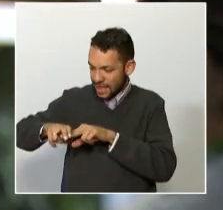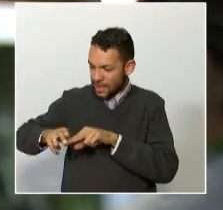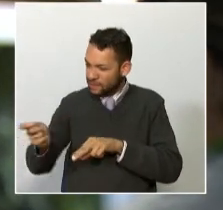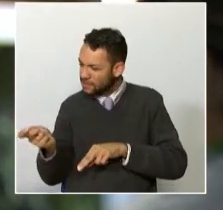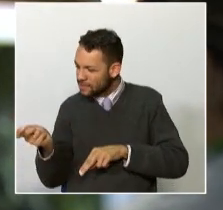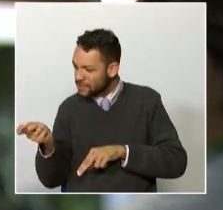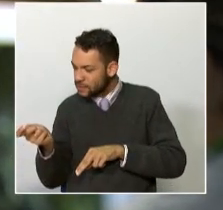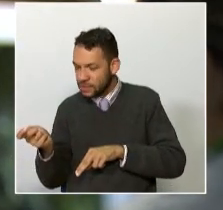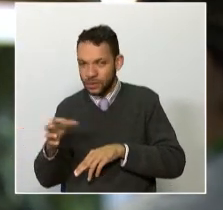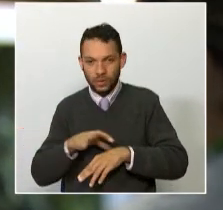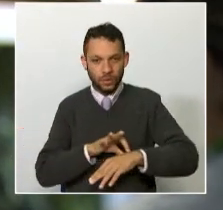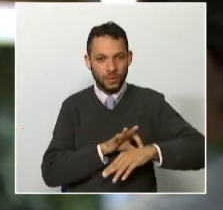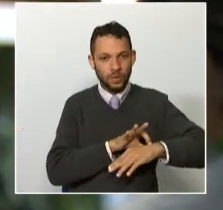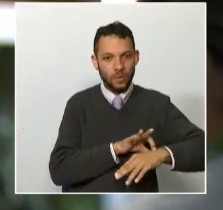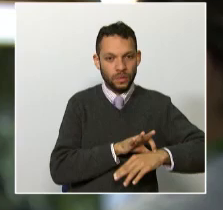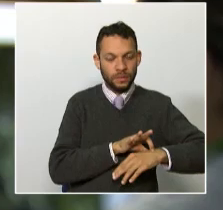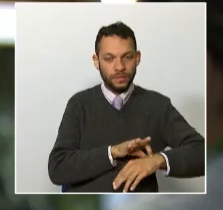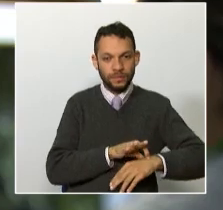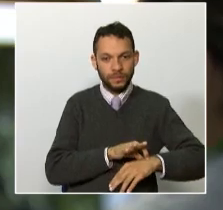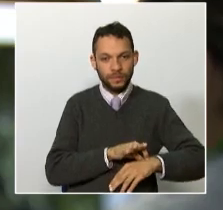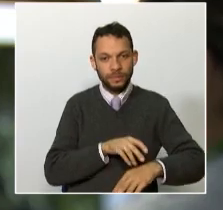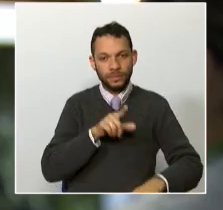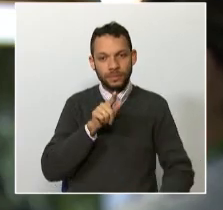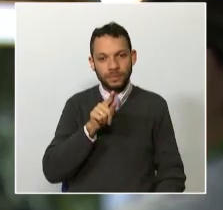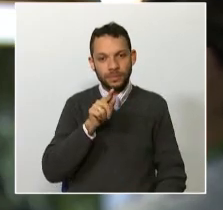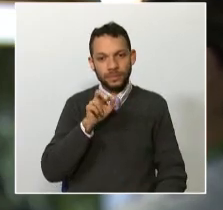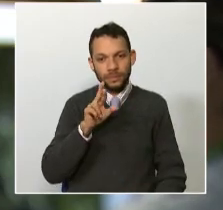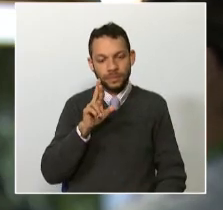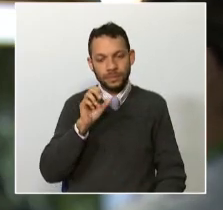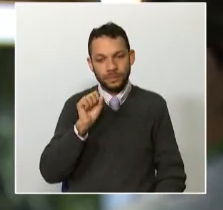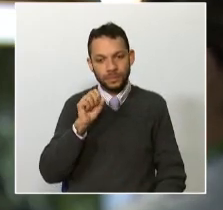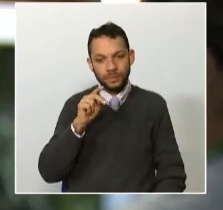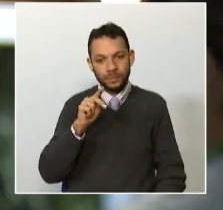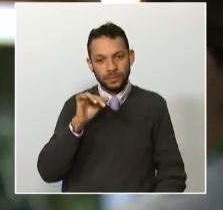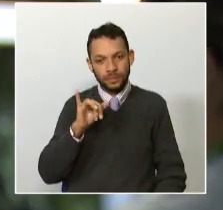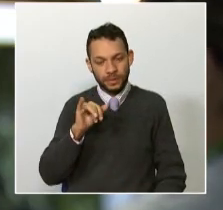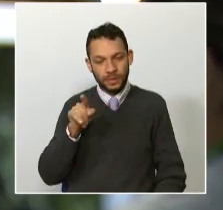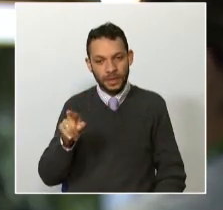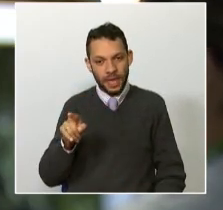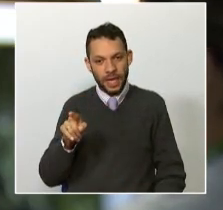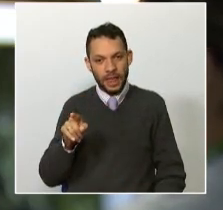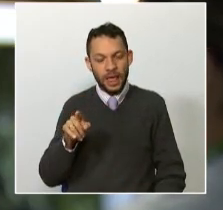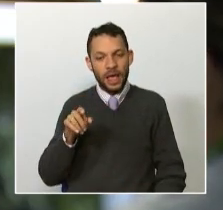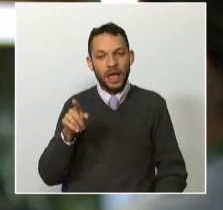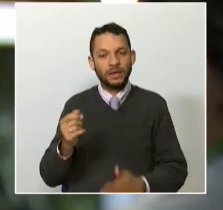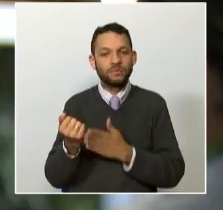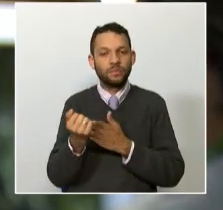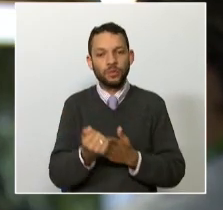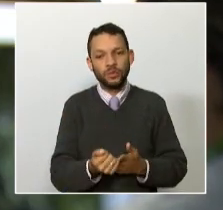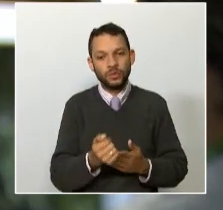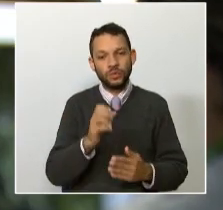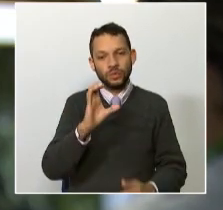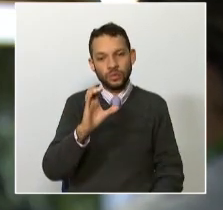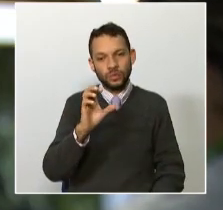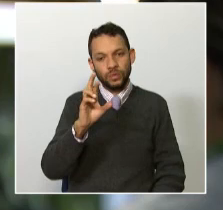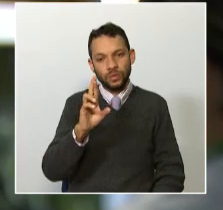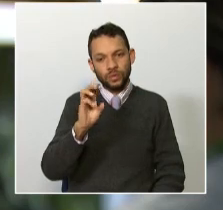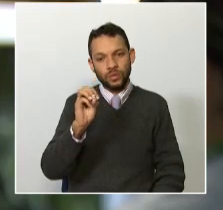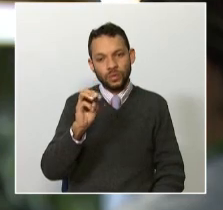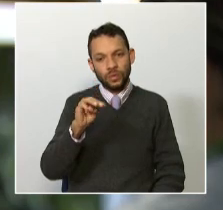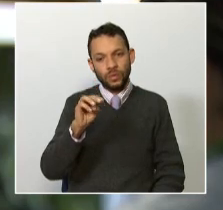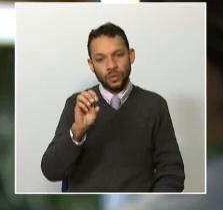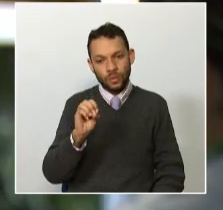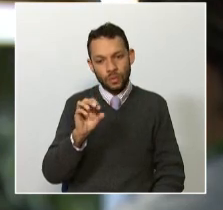cámaras el doctor Franklin, que es la persona que nos apoya en cromoterapia y en patología